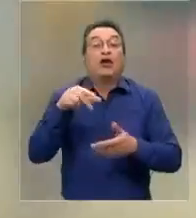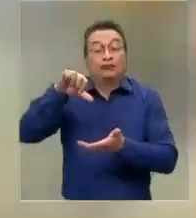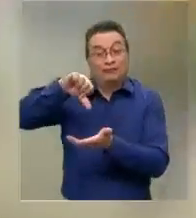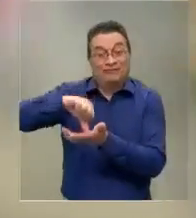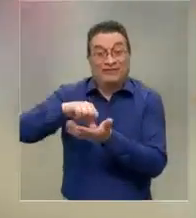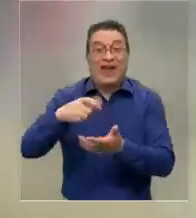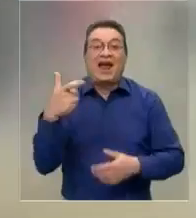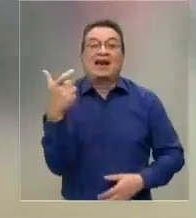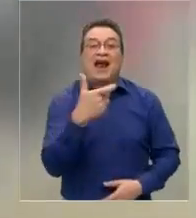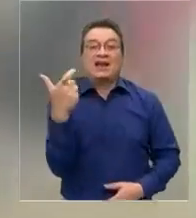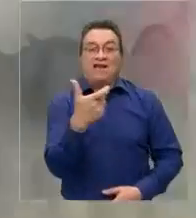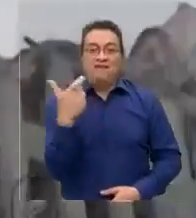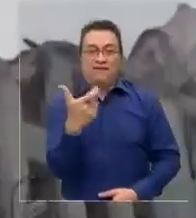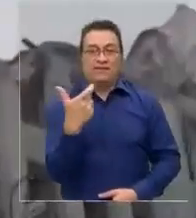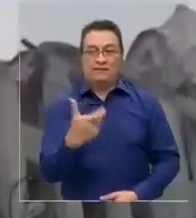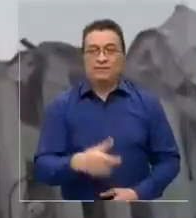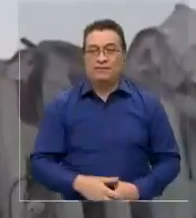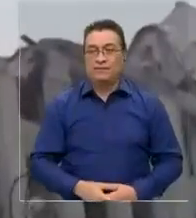batalla de Kharkiv.